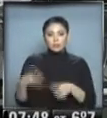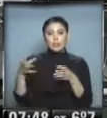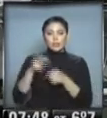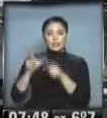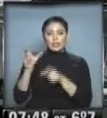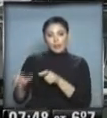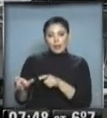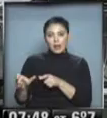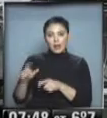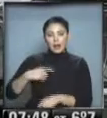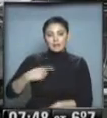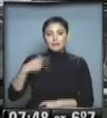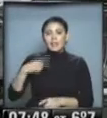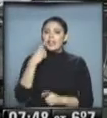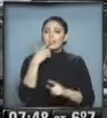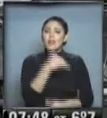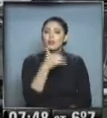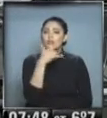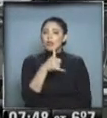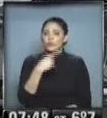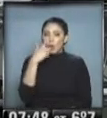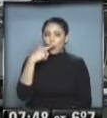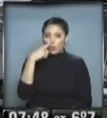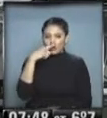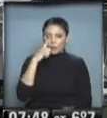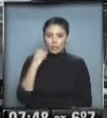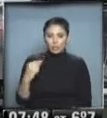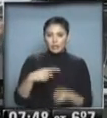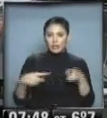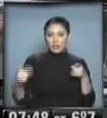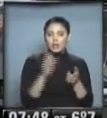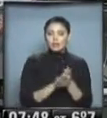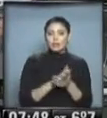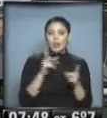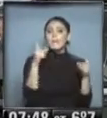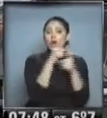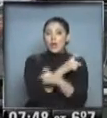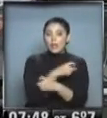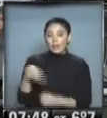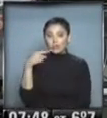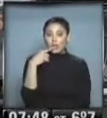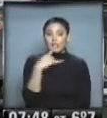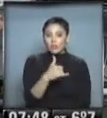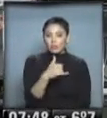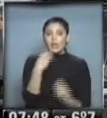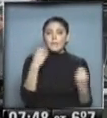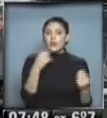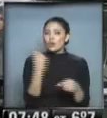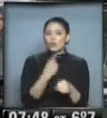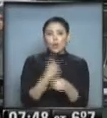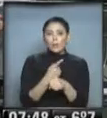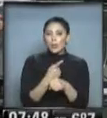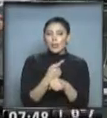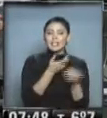y las denuncias que vinieron haciendo estos últimos días con respecto a las fallas que ellos denuncian y por qué no se puede implementar